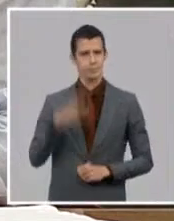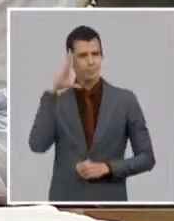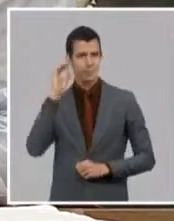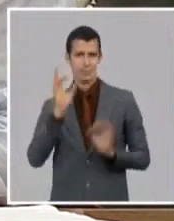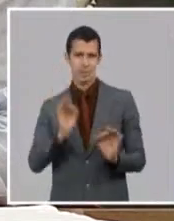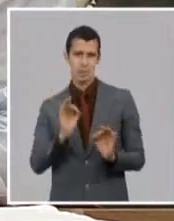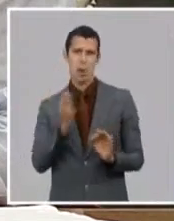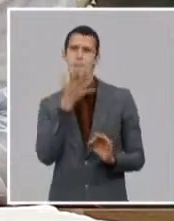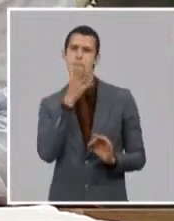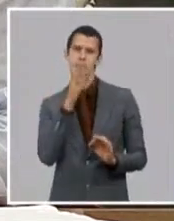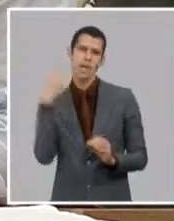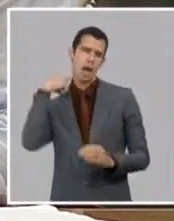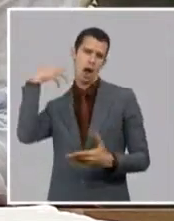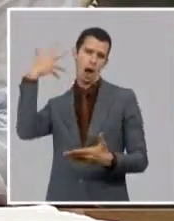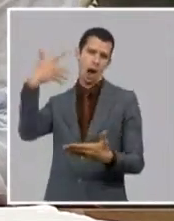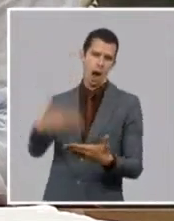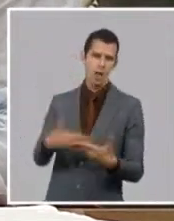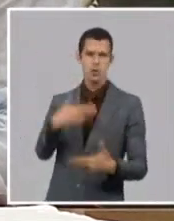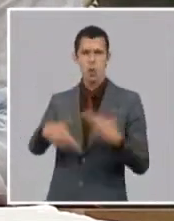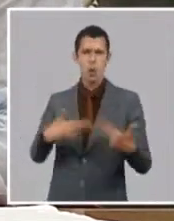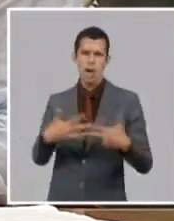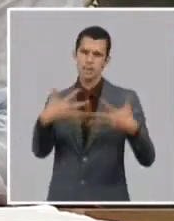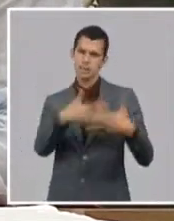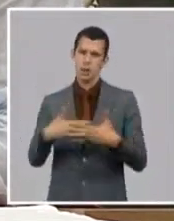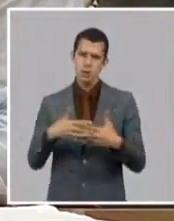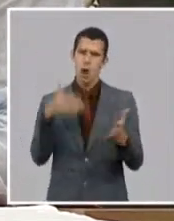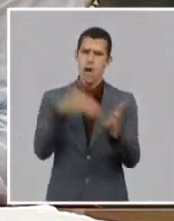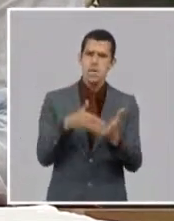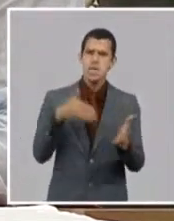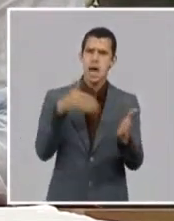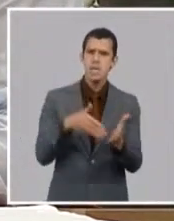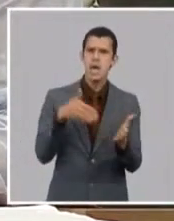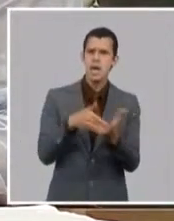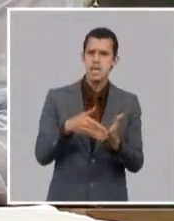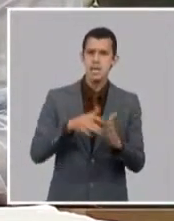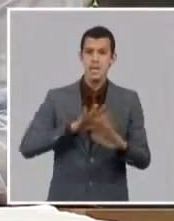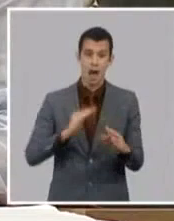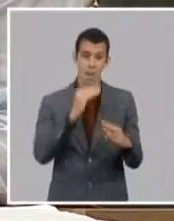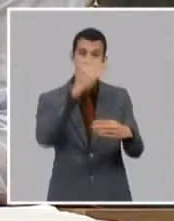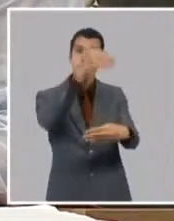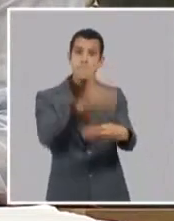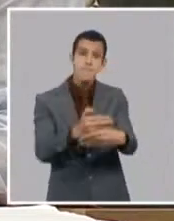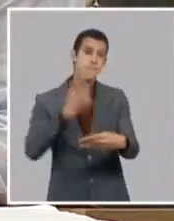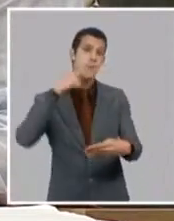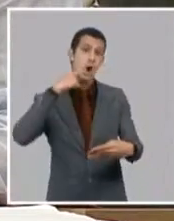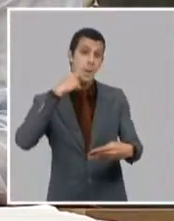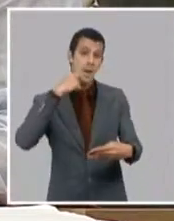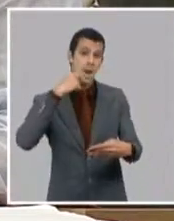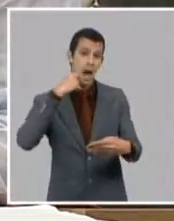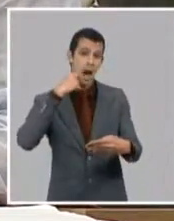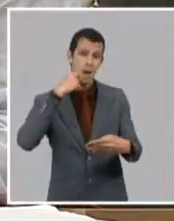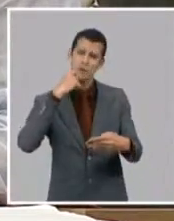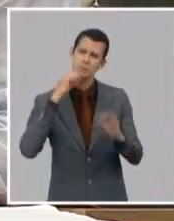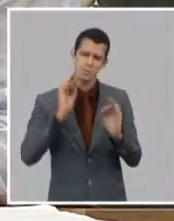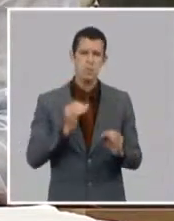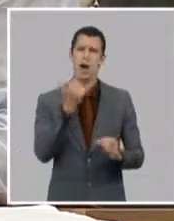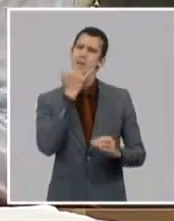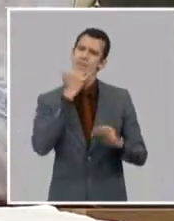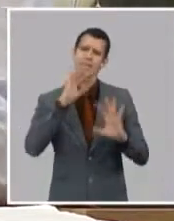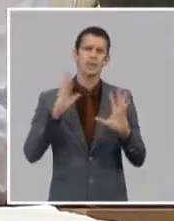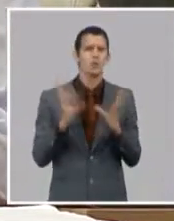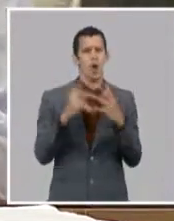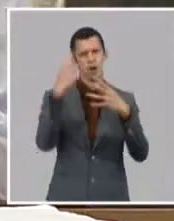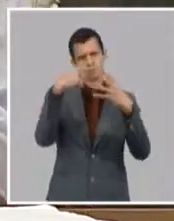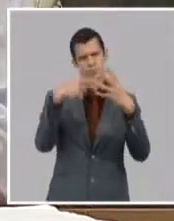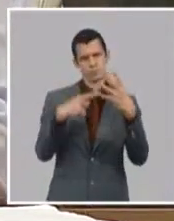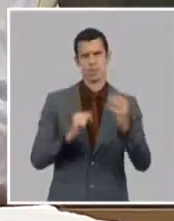que ya a partir de este análisis podemos decir, ¿qué es Cuba hoy? En estas horas, en tiempo real, hay paz en